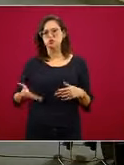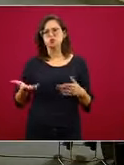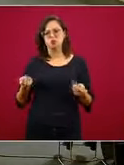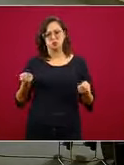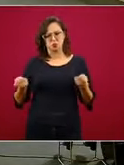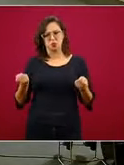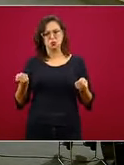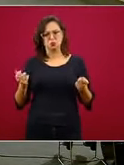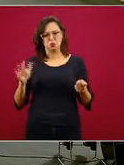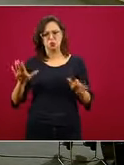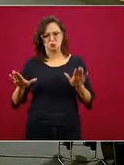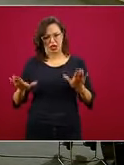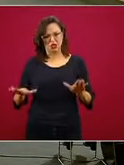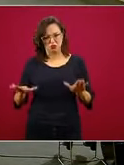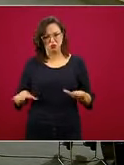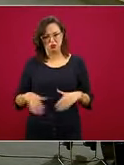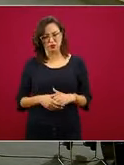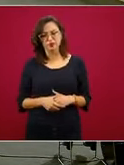siguiente.